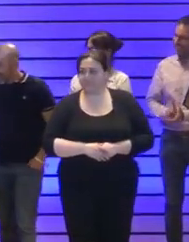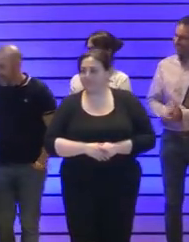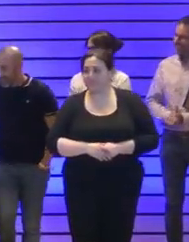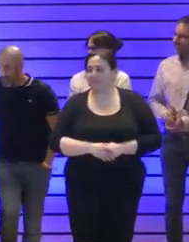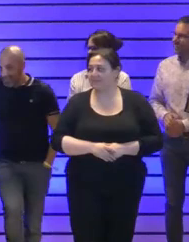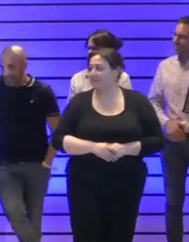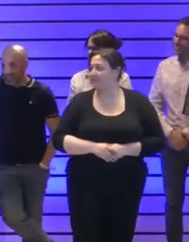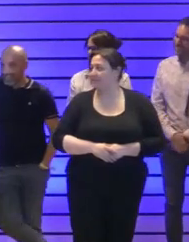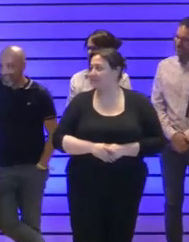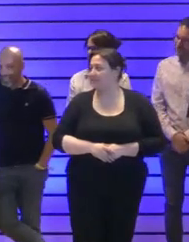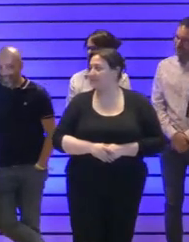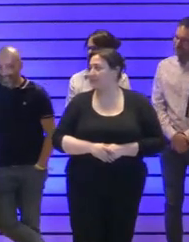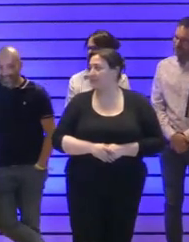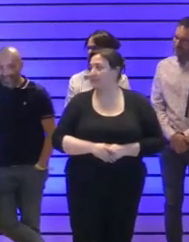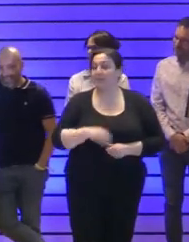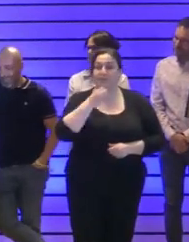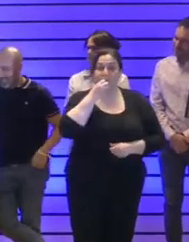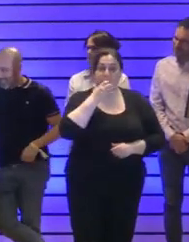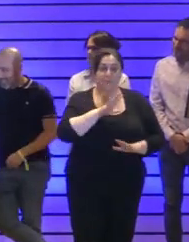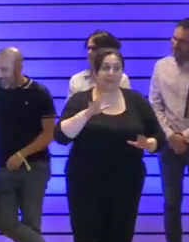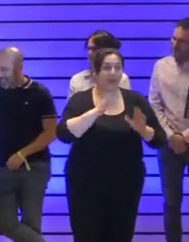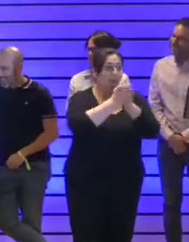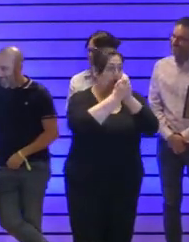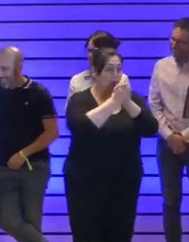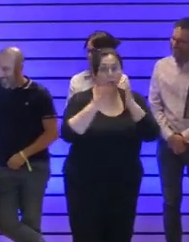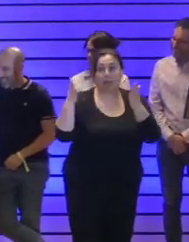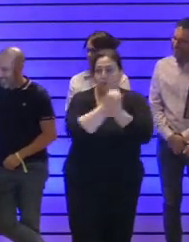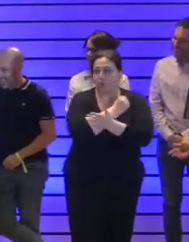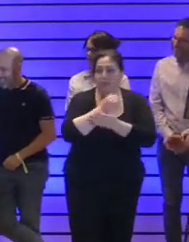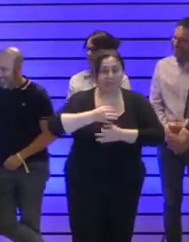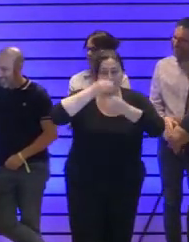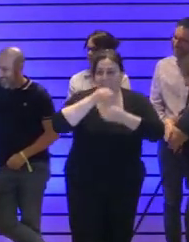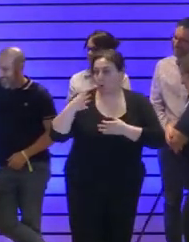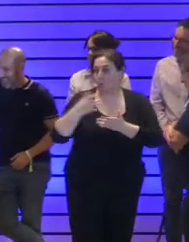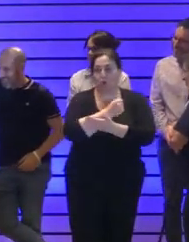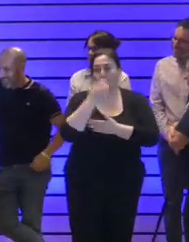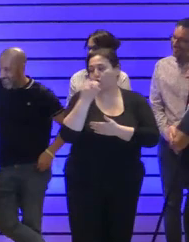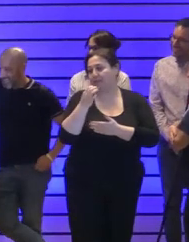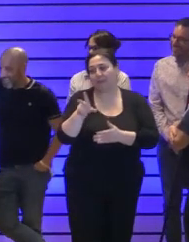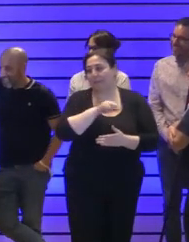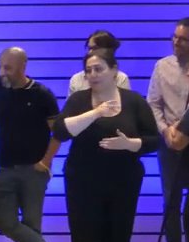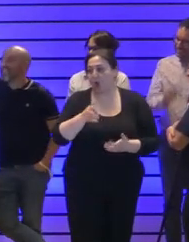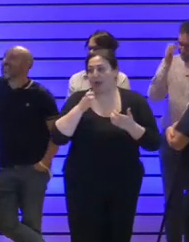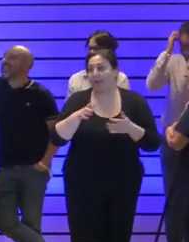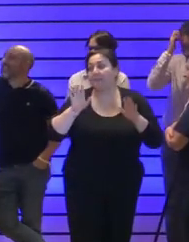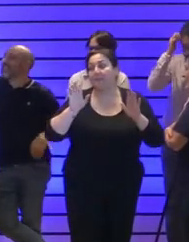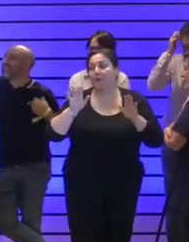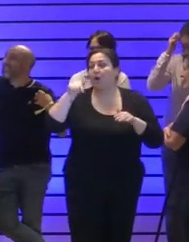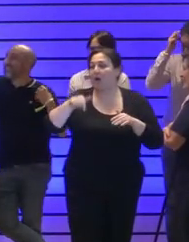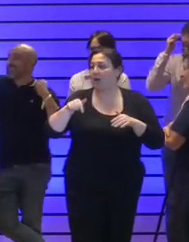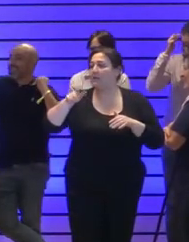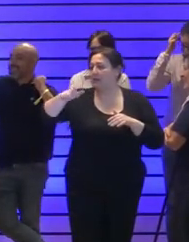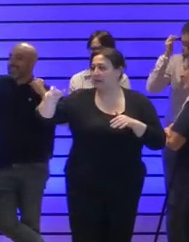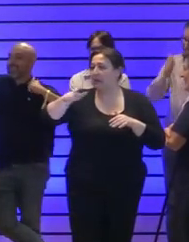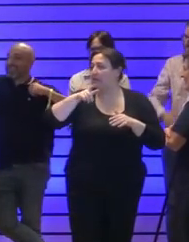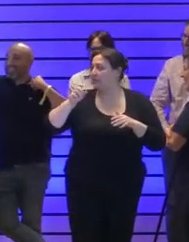ayer? Bueno, pues nada, enhorabuena a todos. Seguro que todos os merecéis premio, pero bueno, aquí esta gente son muy serios, nos han